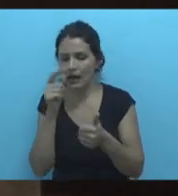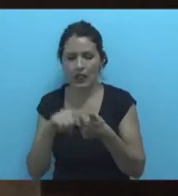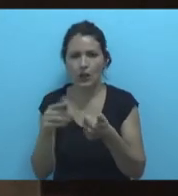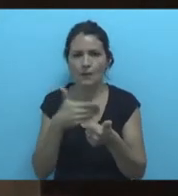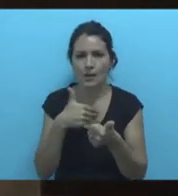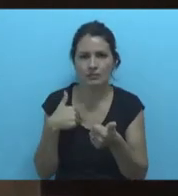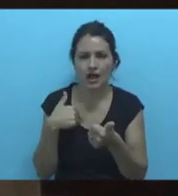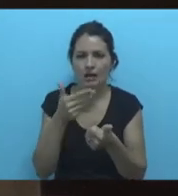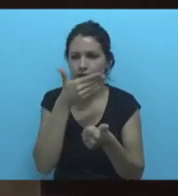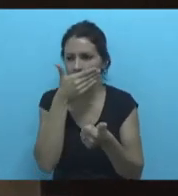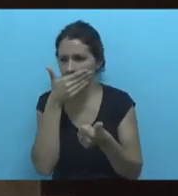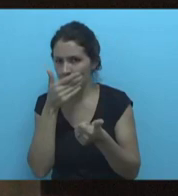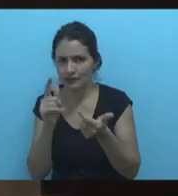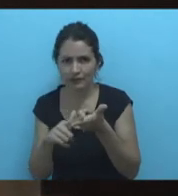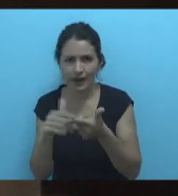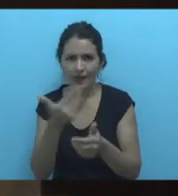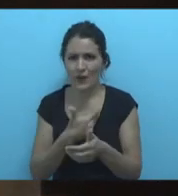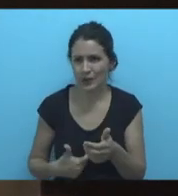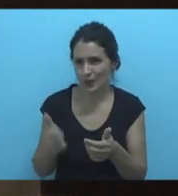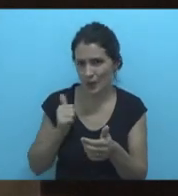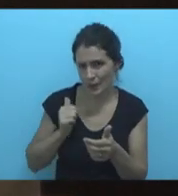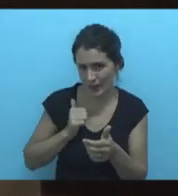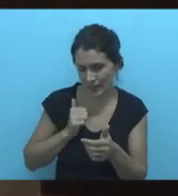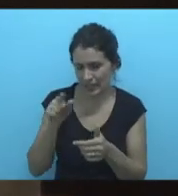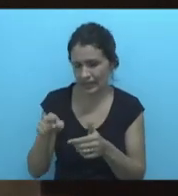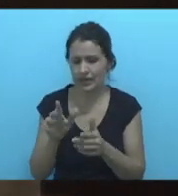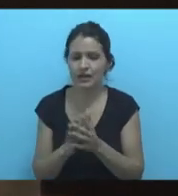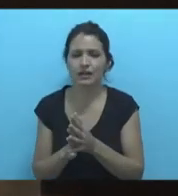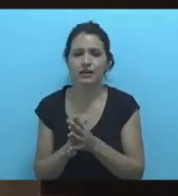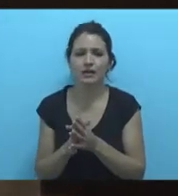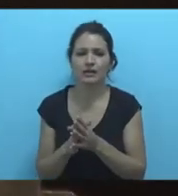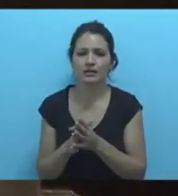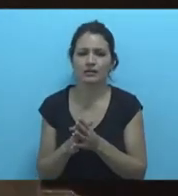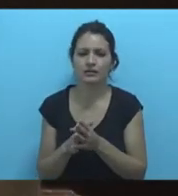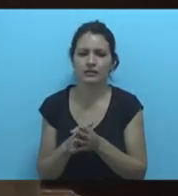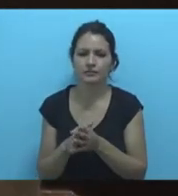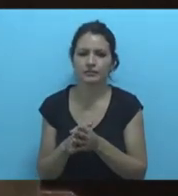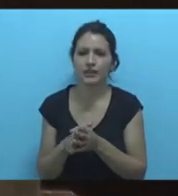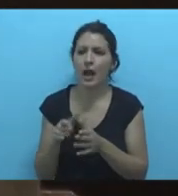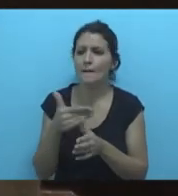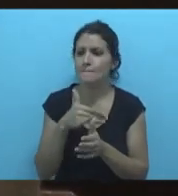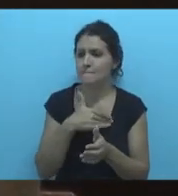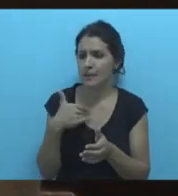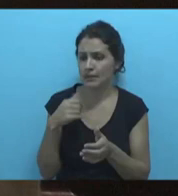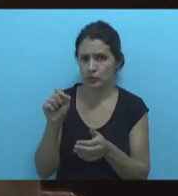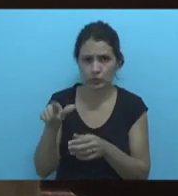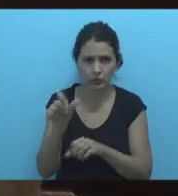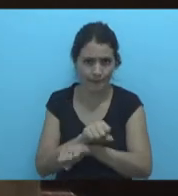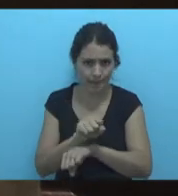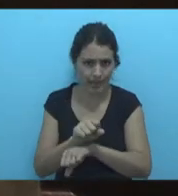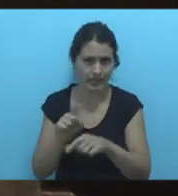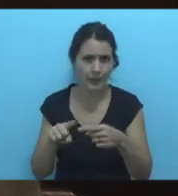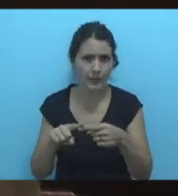su padre, Emilio Ferecim. Es hijo también de María Eugenia Girons, que fue presa política.